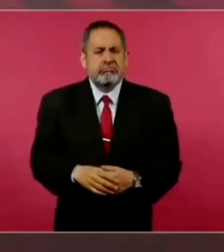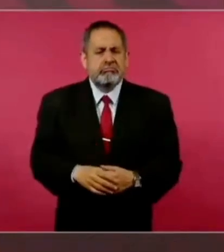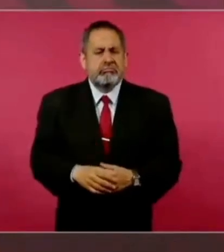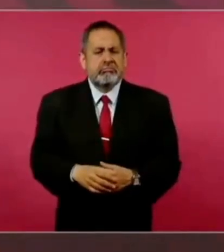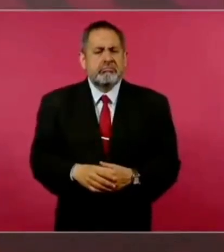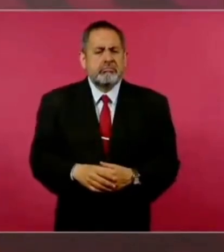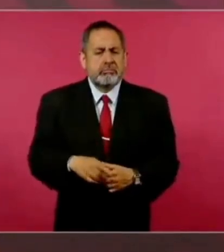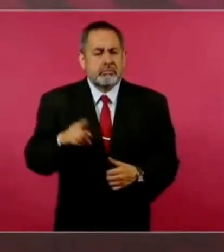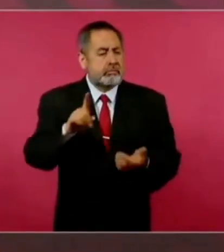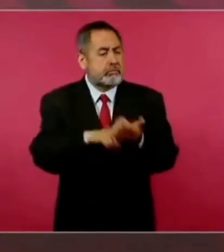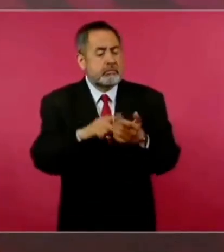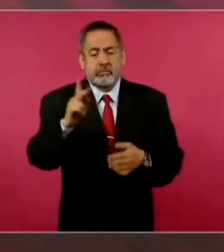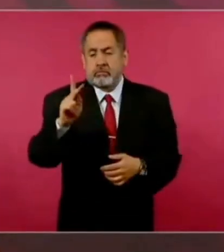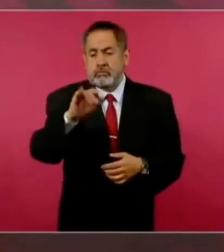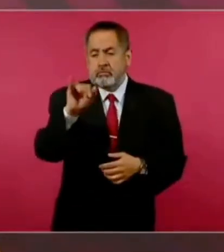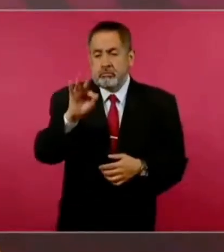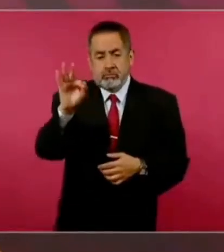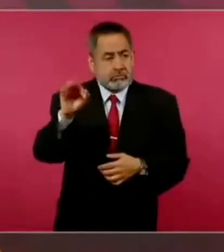del Poder Judicial.